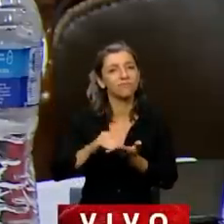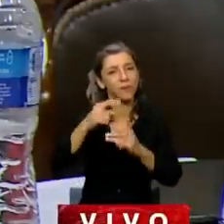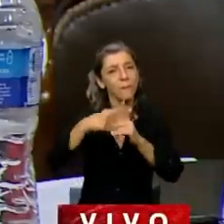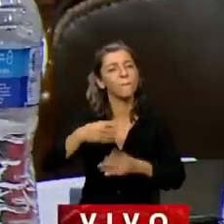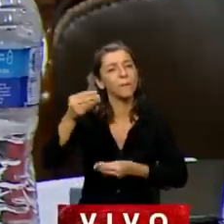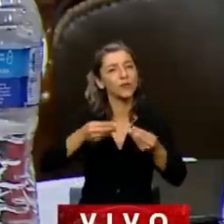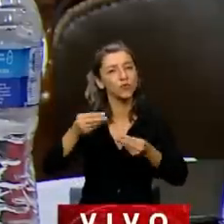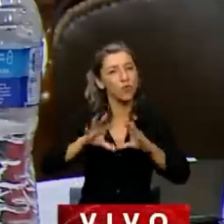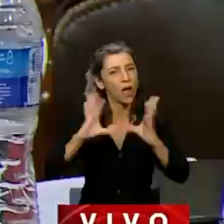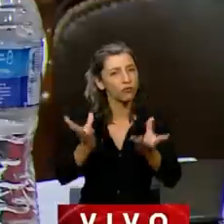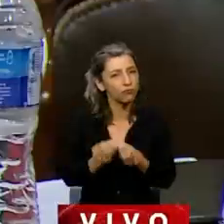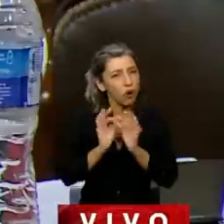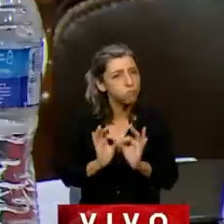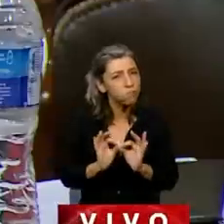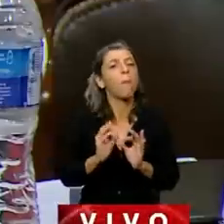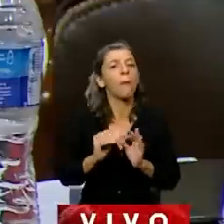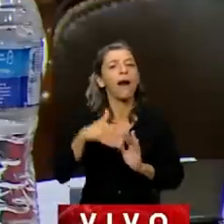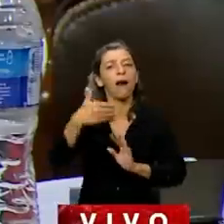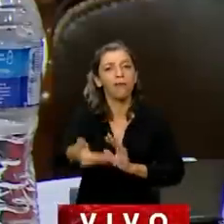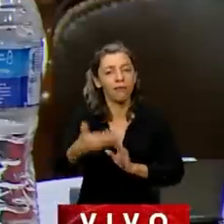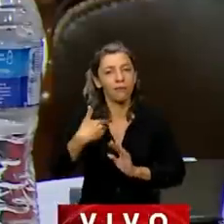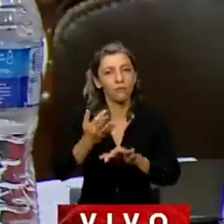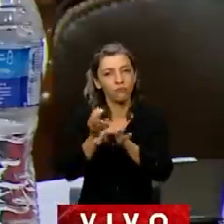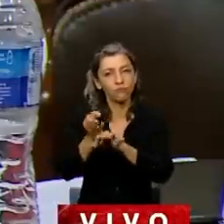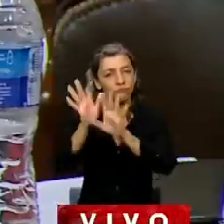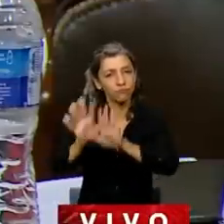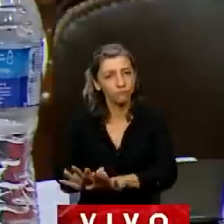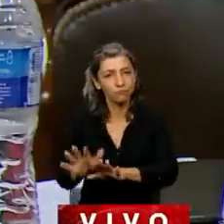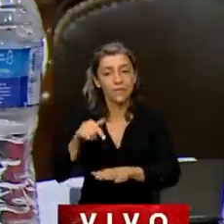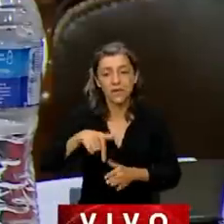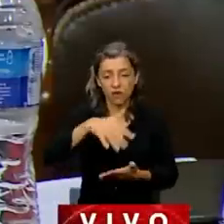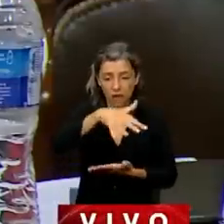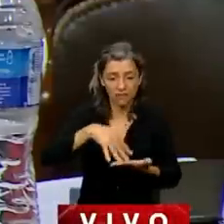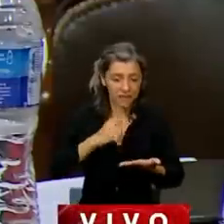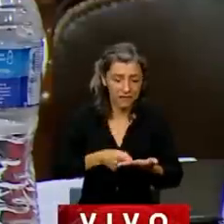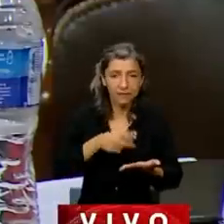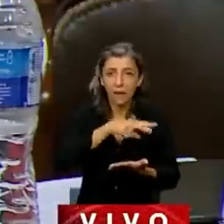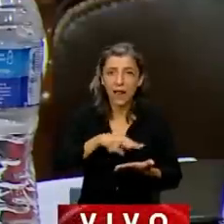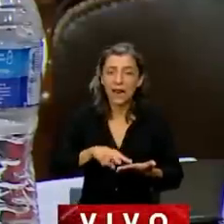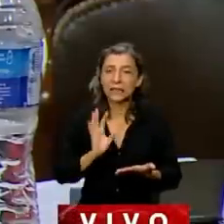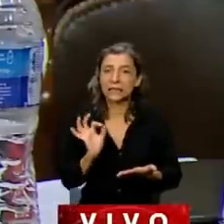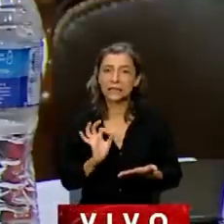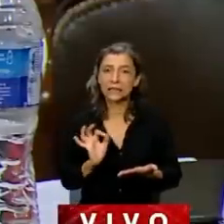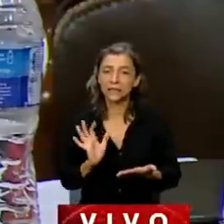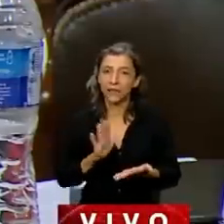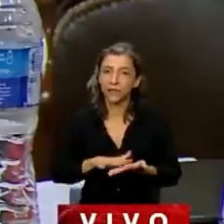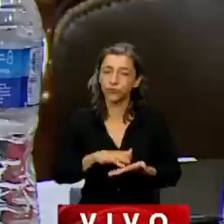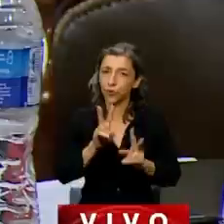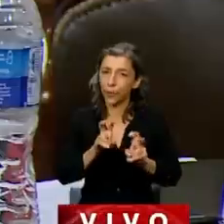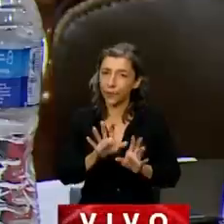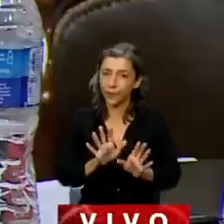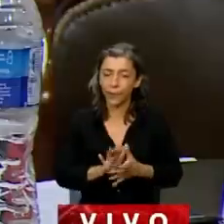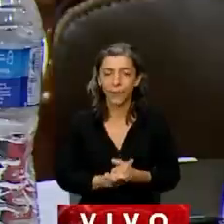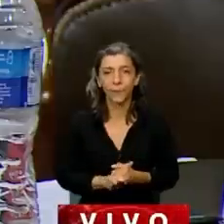estos recursos humanos, que ha desaparecido en el dictamen actual. La otra cuestión, no